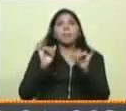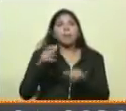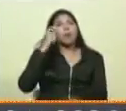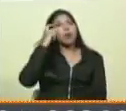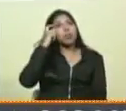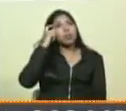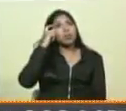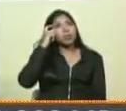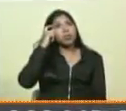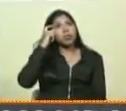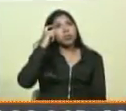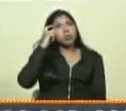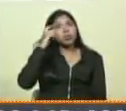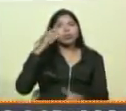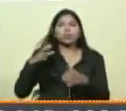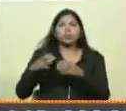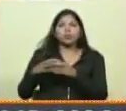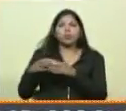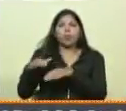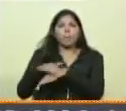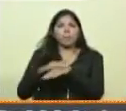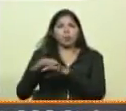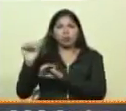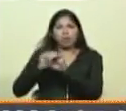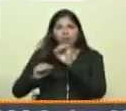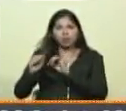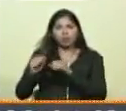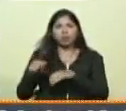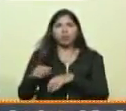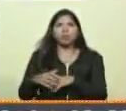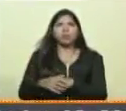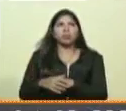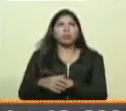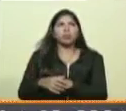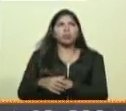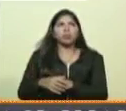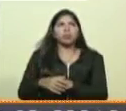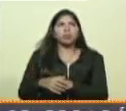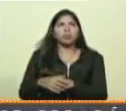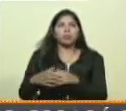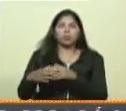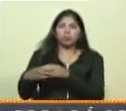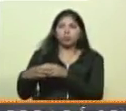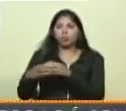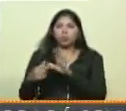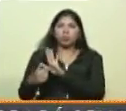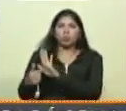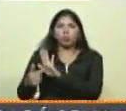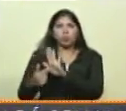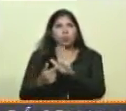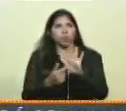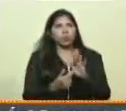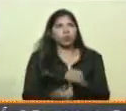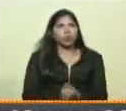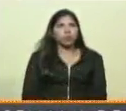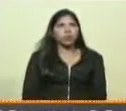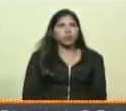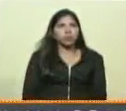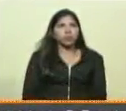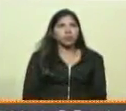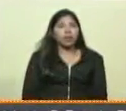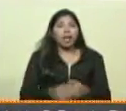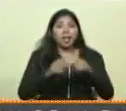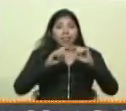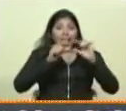rápidamente un patrullaje y una supervisión con los medios de comunicación. Y aquí tenemos, fíjense, las imágenes donde están los cables